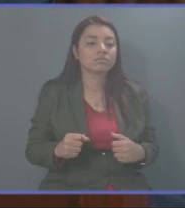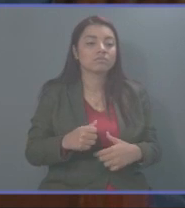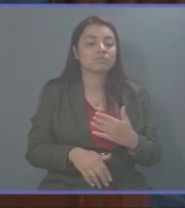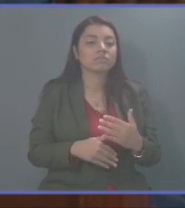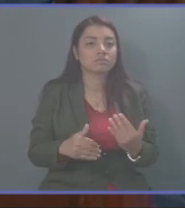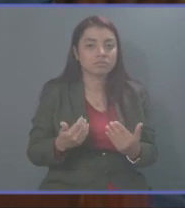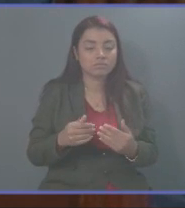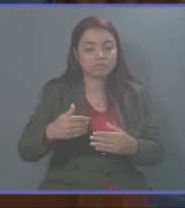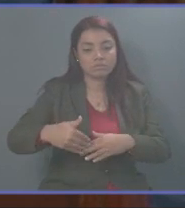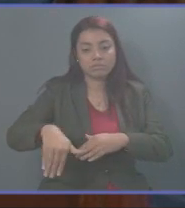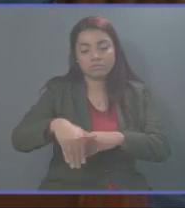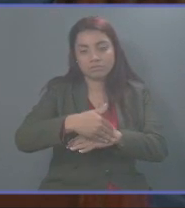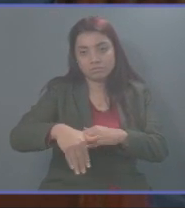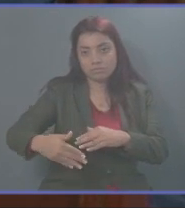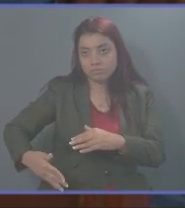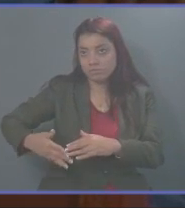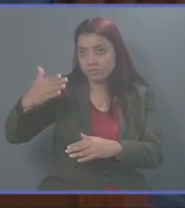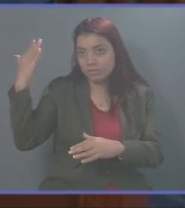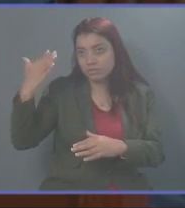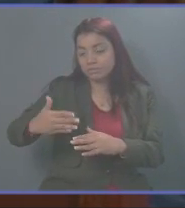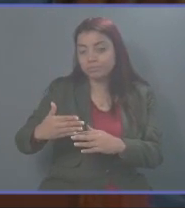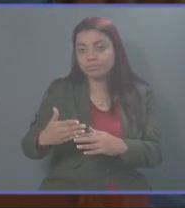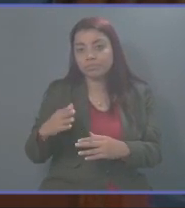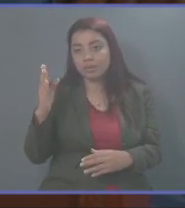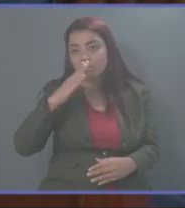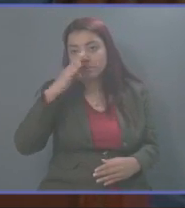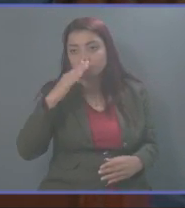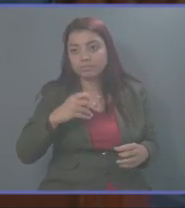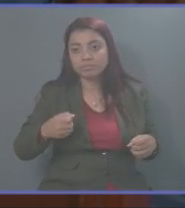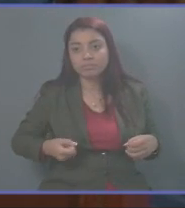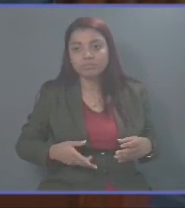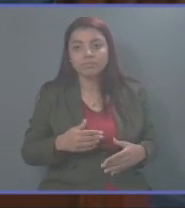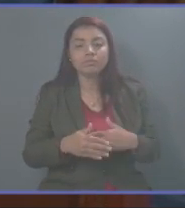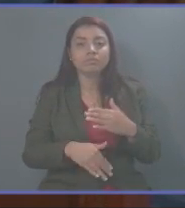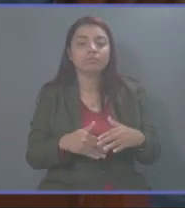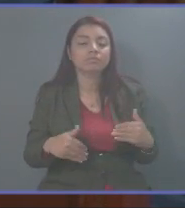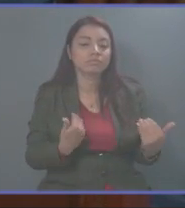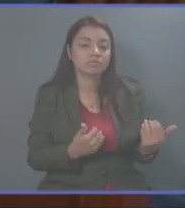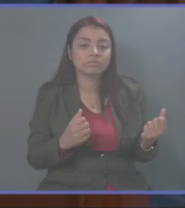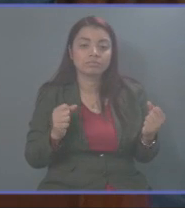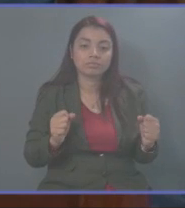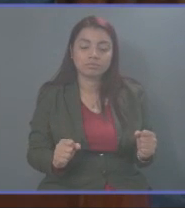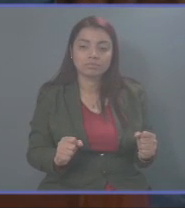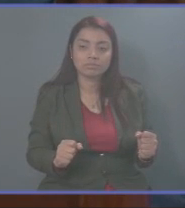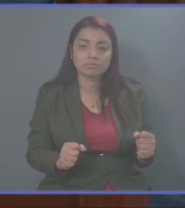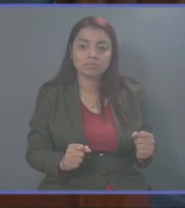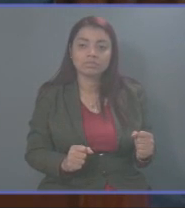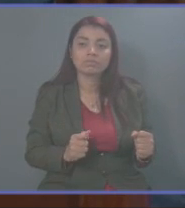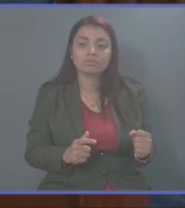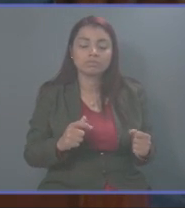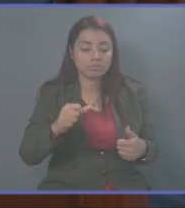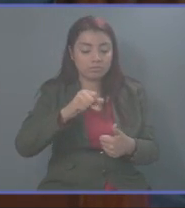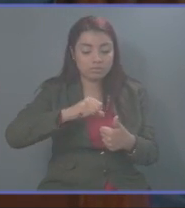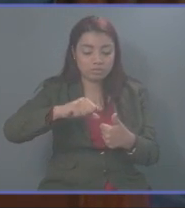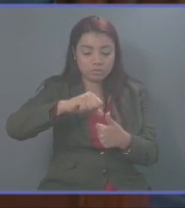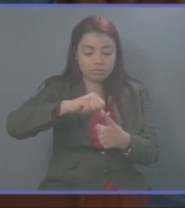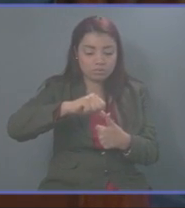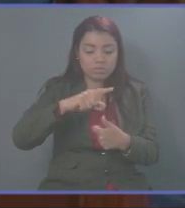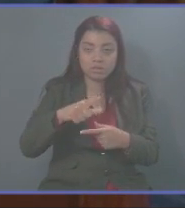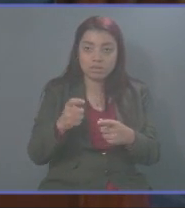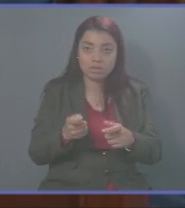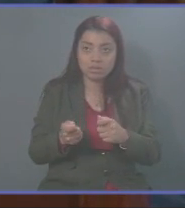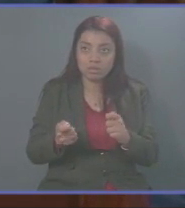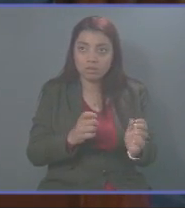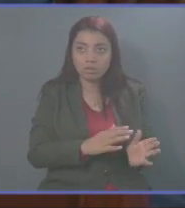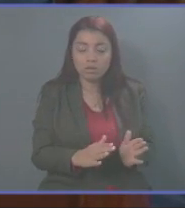transfronterizos de desechos peligrosos y su eliminación, el Acuerdo Regional Centroamericano sobre el control de